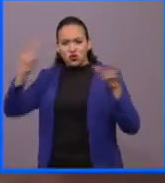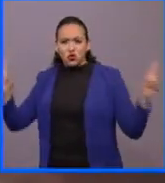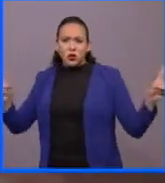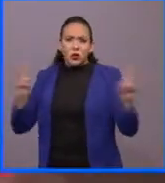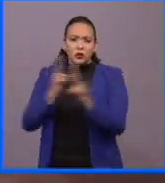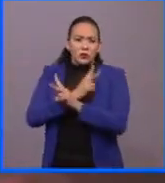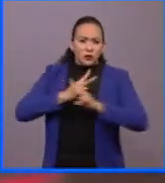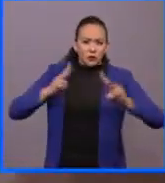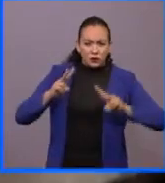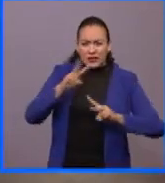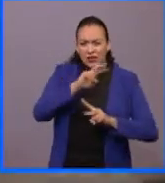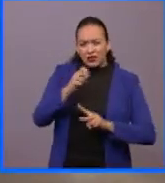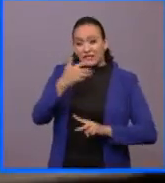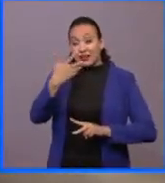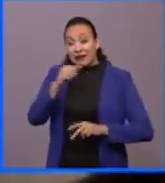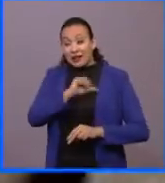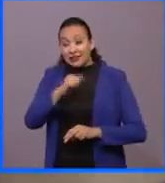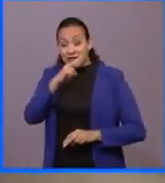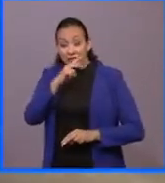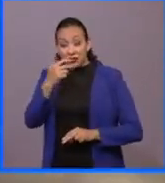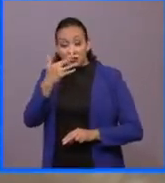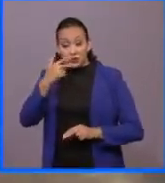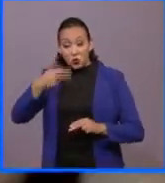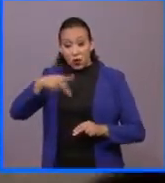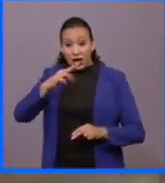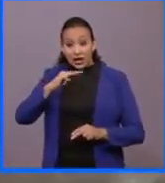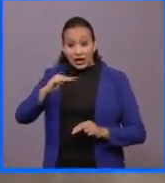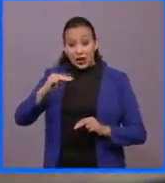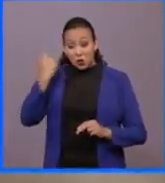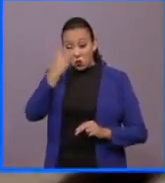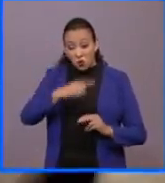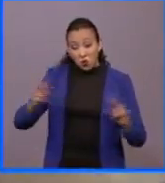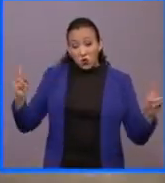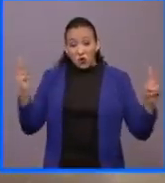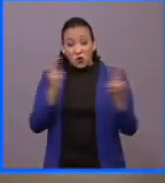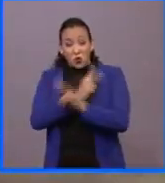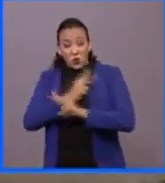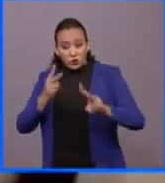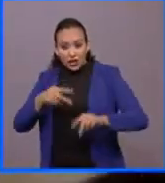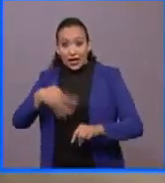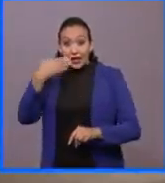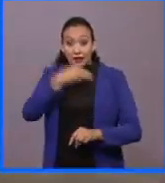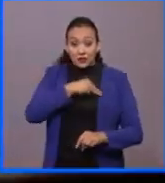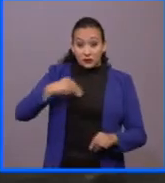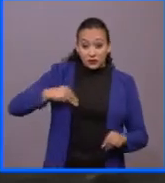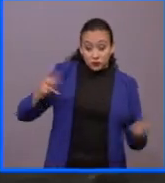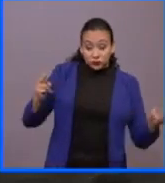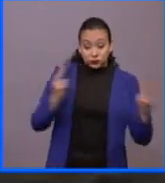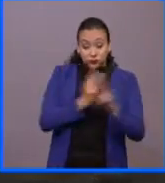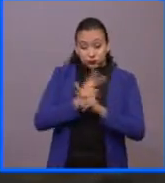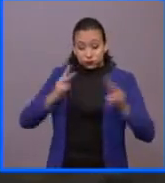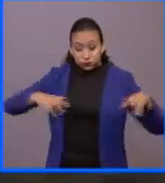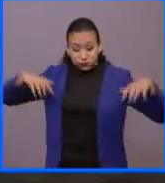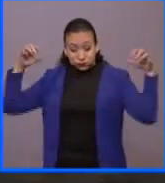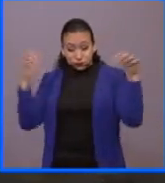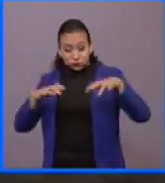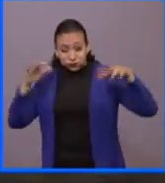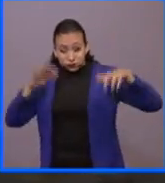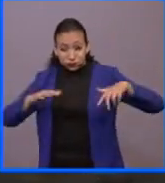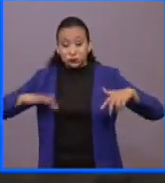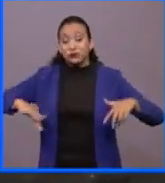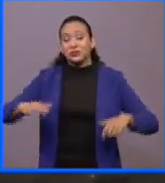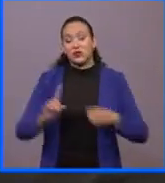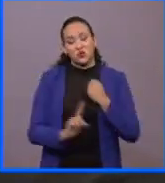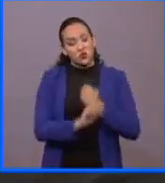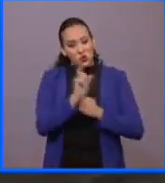muy fuertes de 205 y hasta 250 kilómetros por hora. Al menos 14 municipios se han visto afectados por las intensas